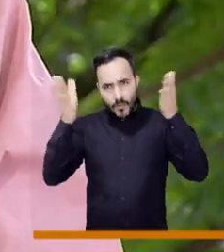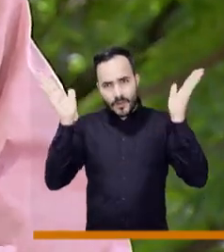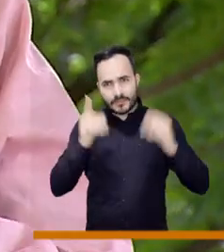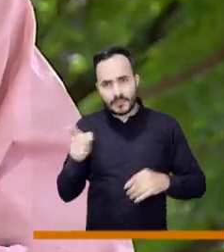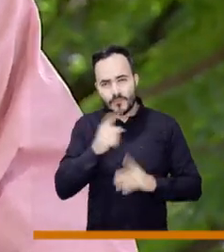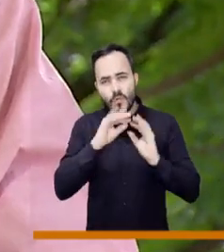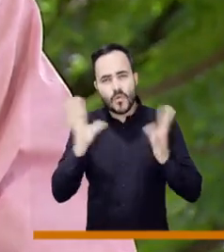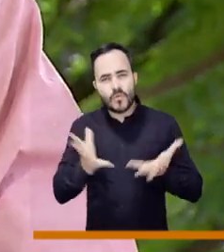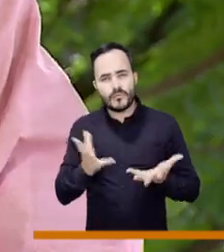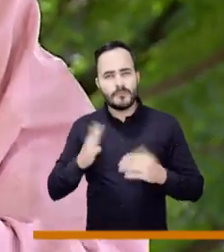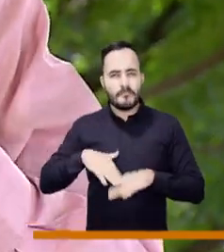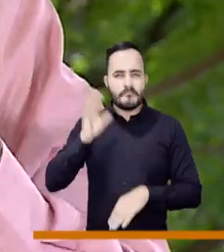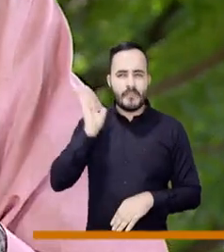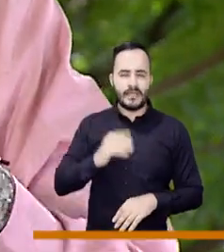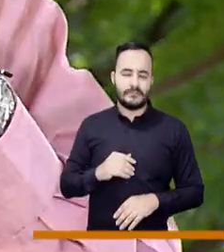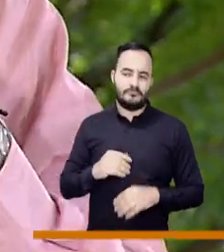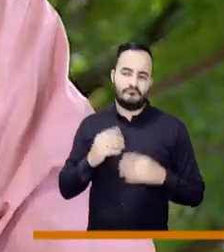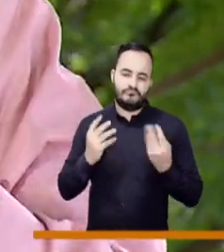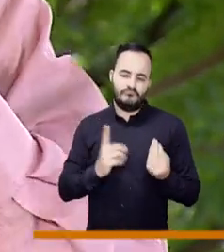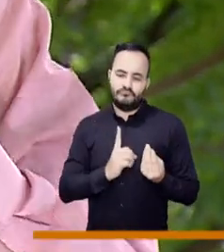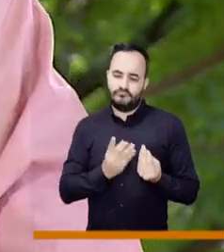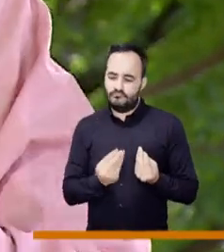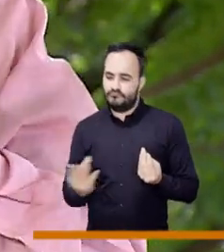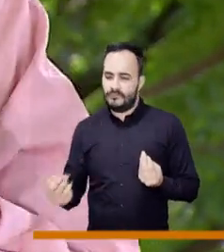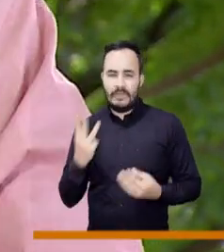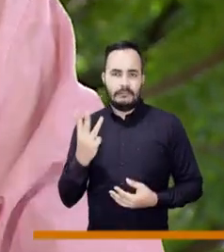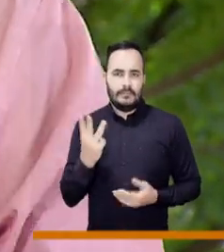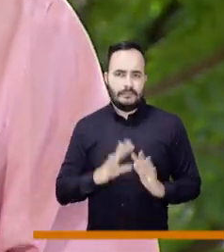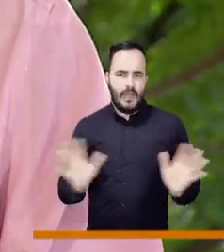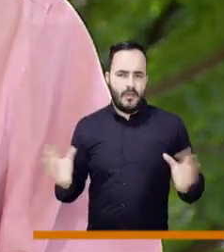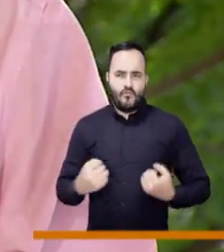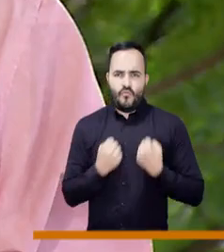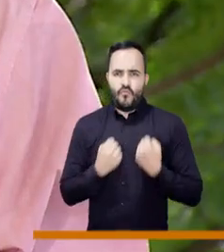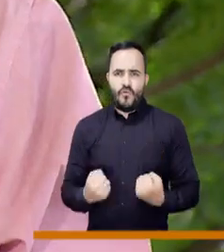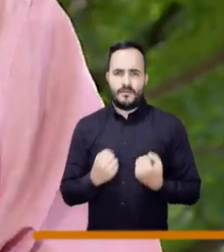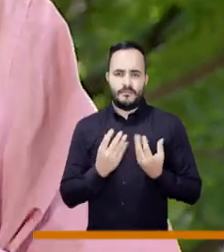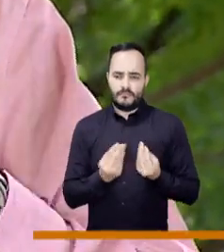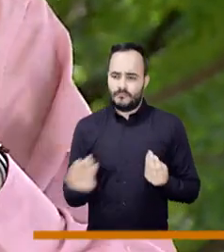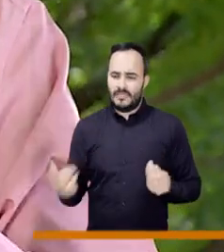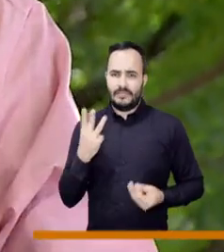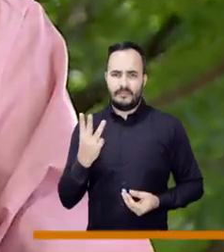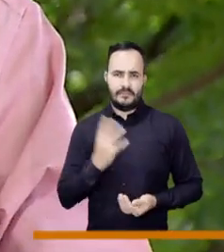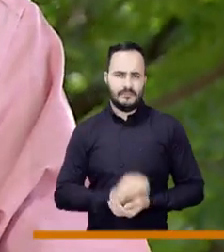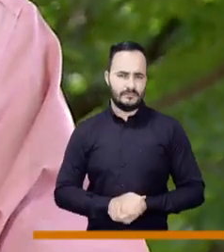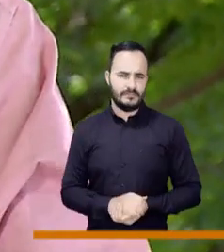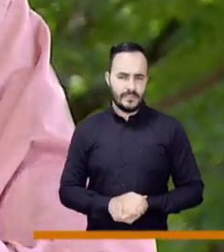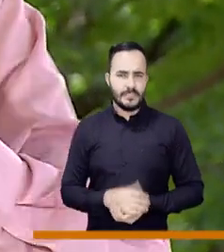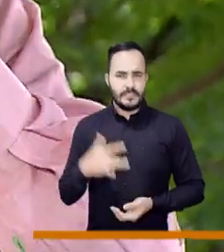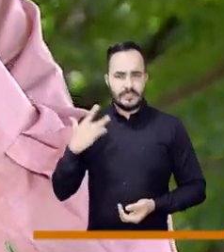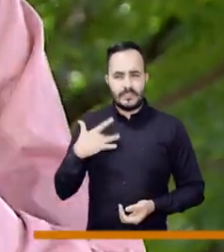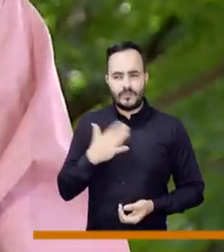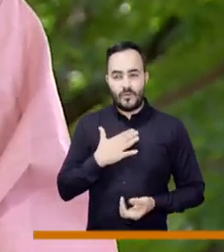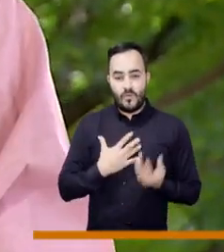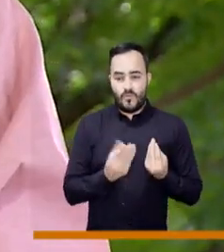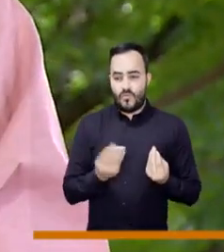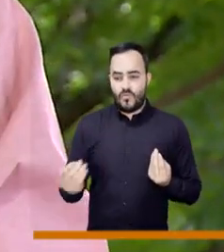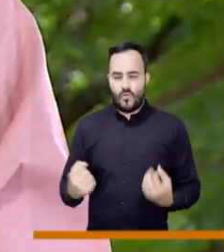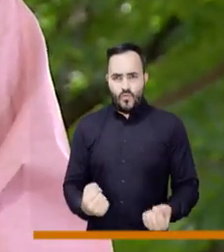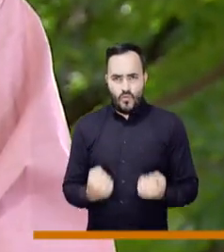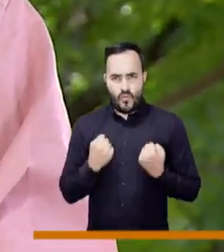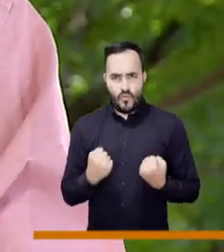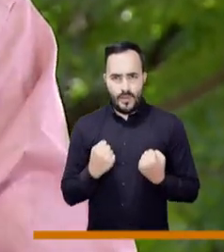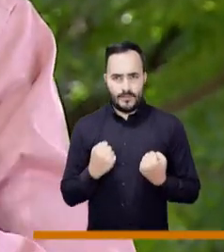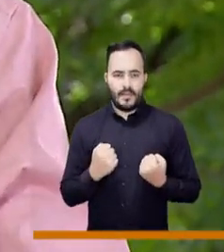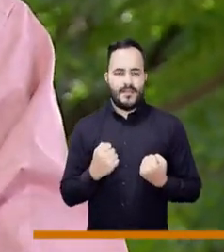mundo están basadas en máximo tres partidos políticos consolidados. Y yo siempre he dicho que entre más se consoliden